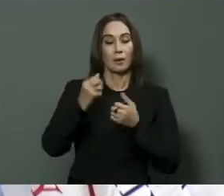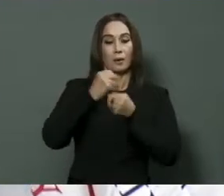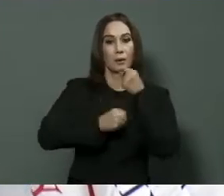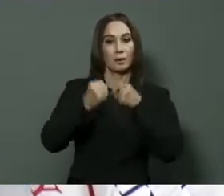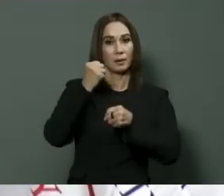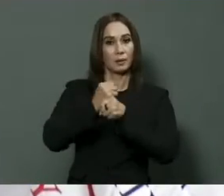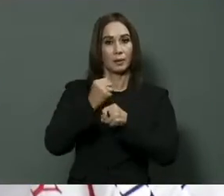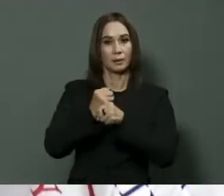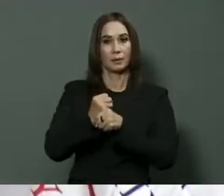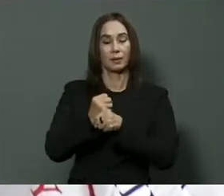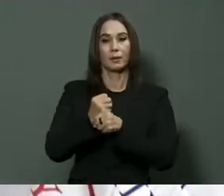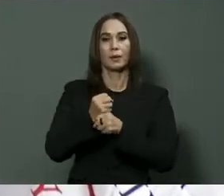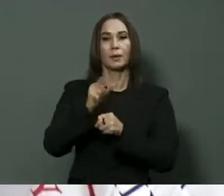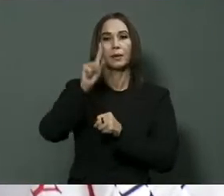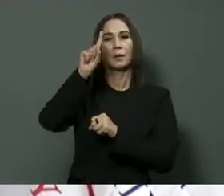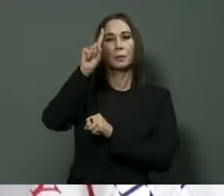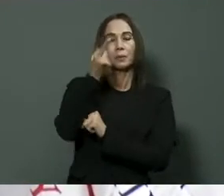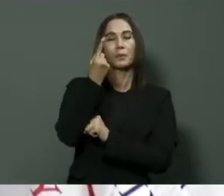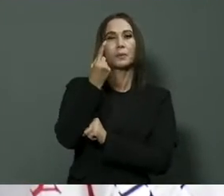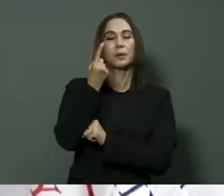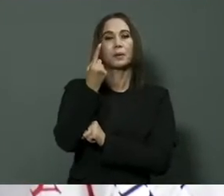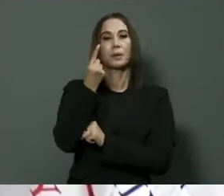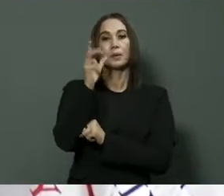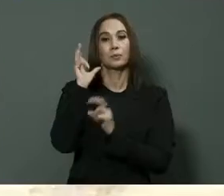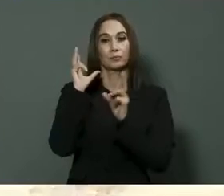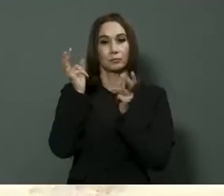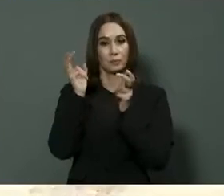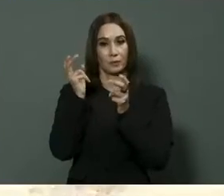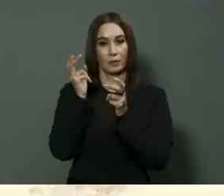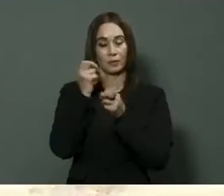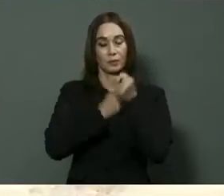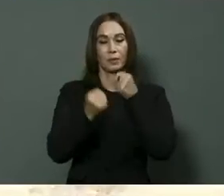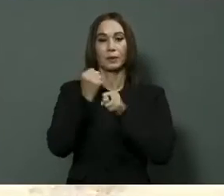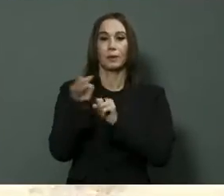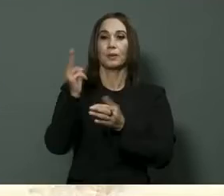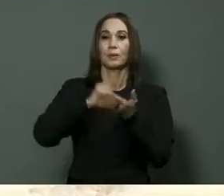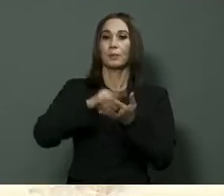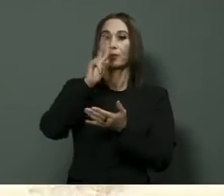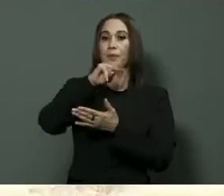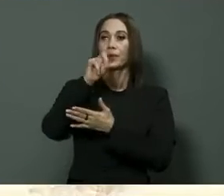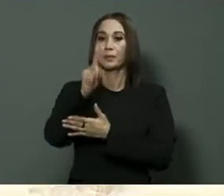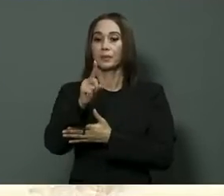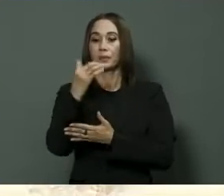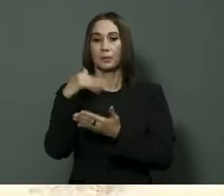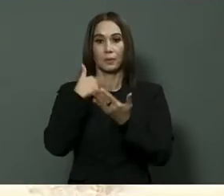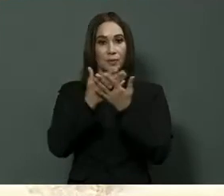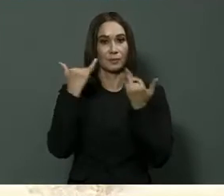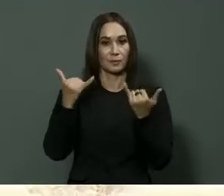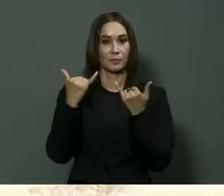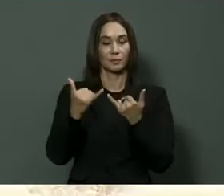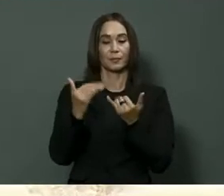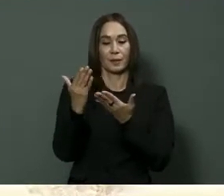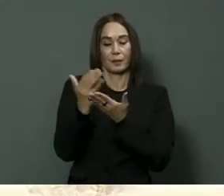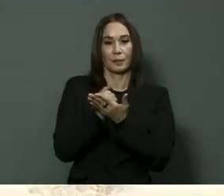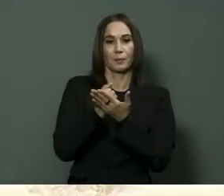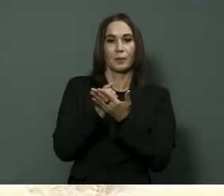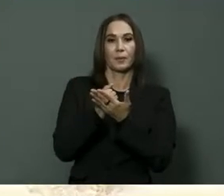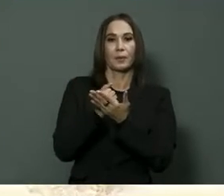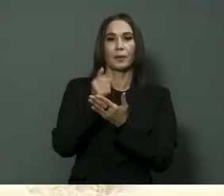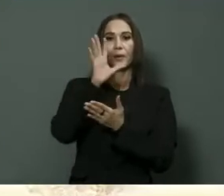este año, es decir, desde el día primero de enero del año 2021 hasta la fecha, se han